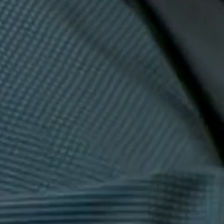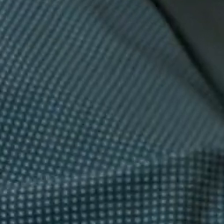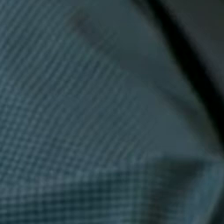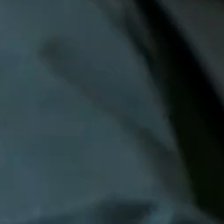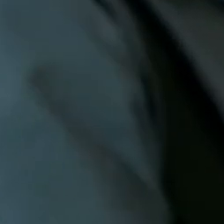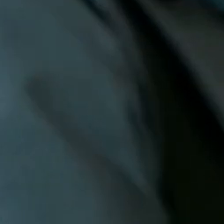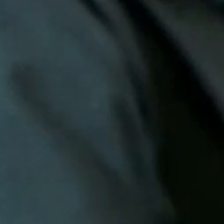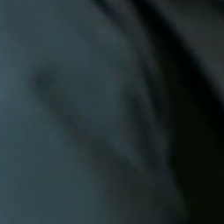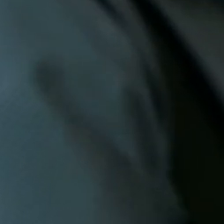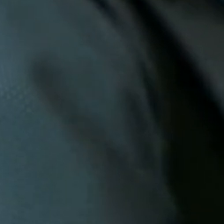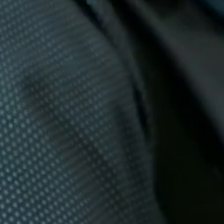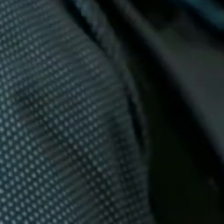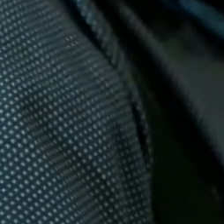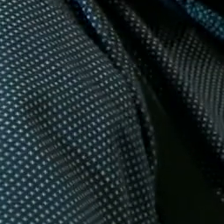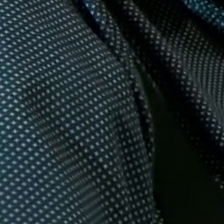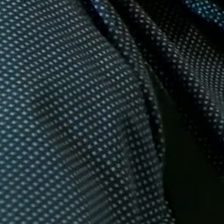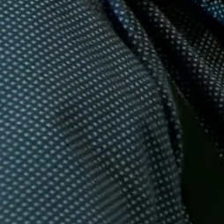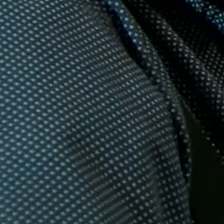ah